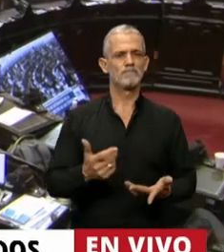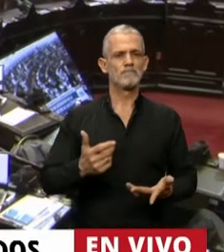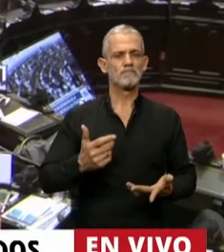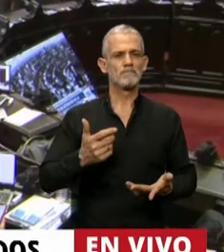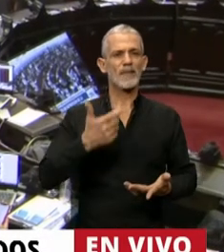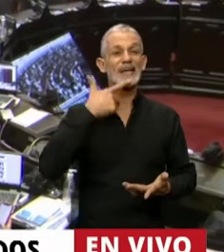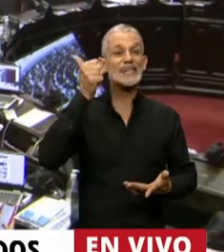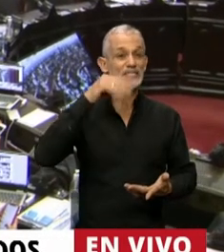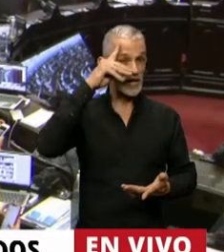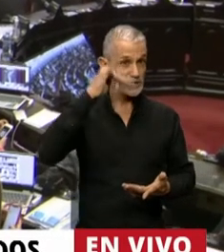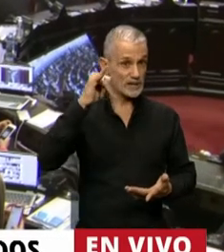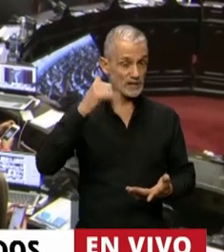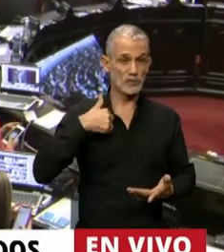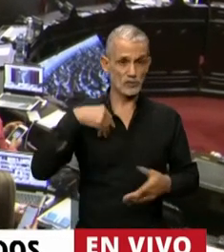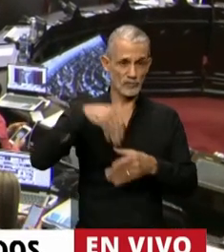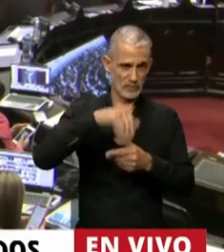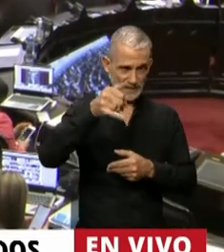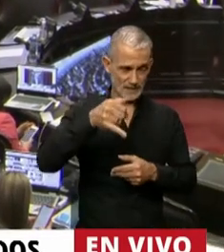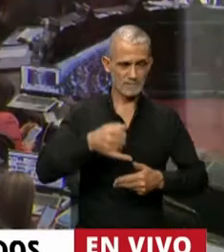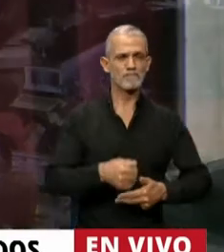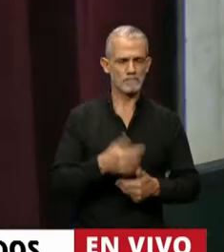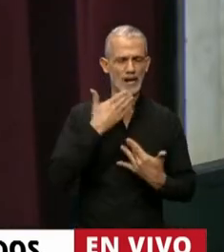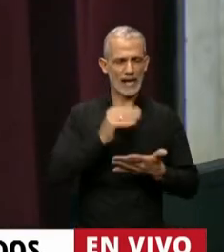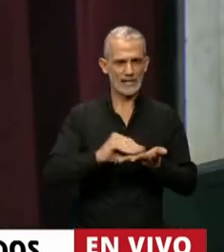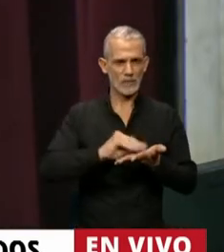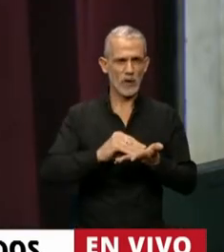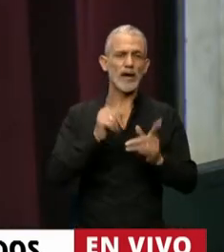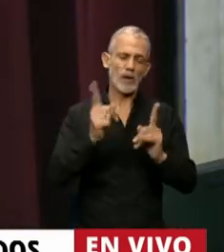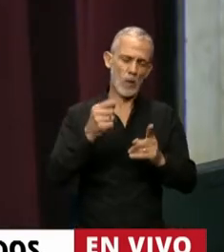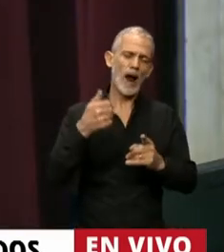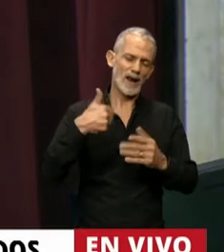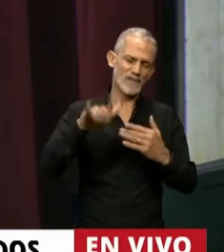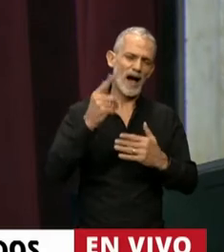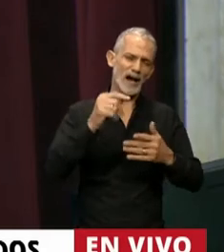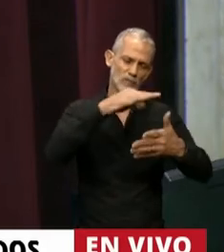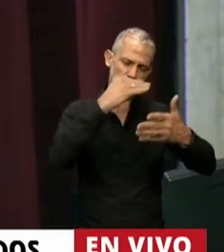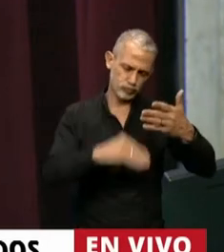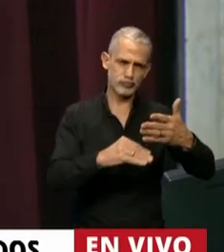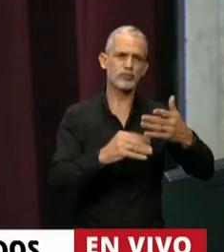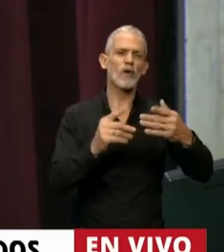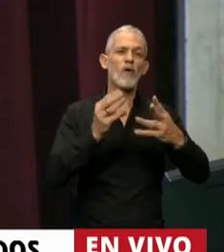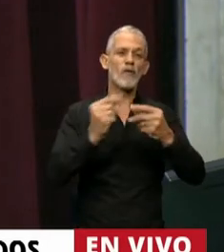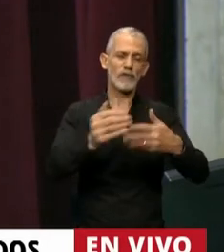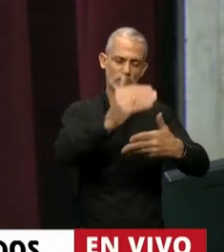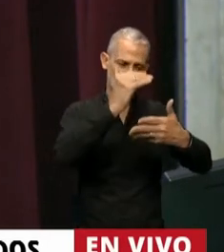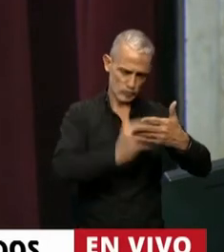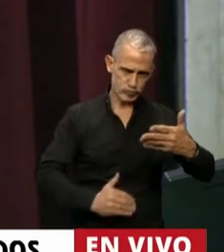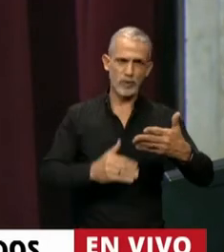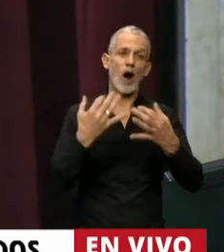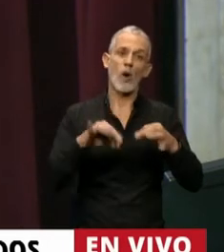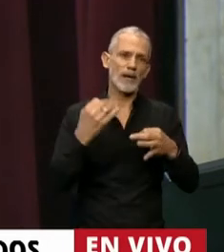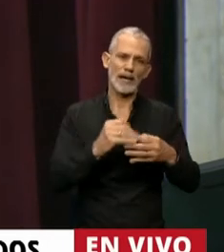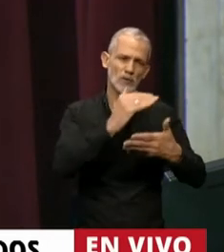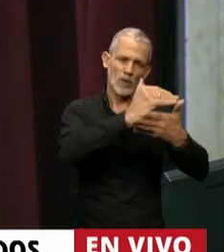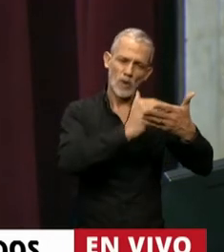Francisco Sánchez, mi voto es positivo, presidente. Gracias, diputado. Igual lo iba a volver a leer en la segunda leída que establece el protocolo.